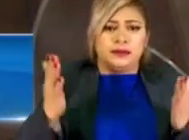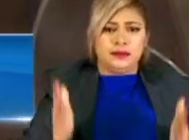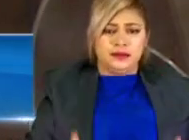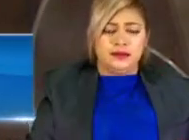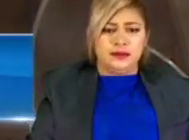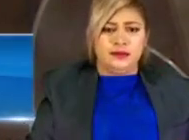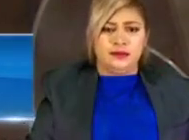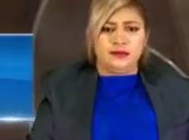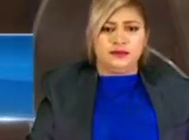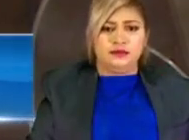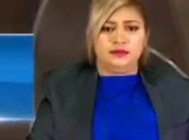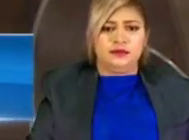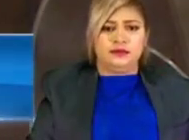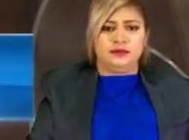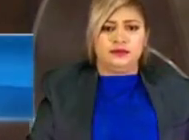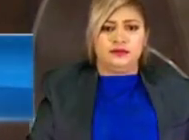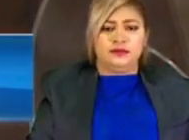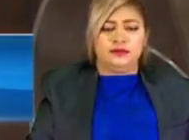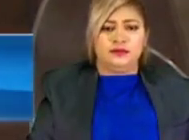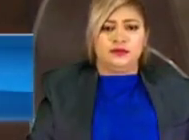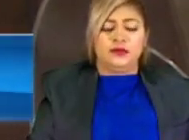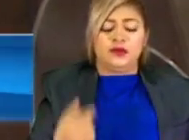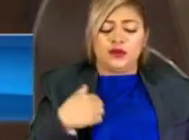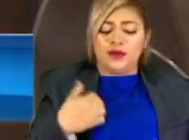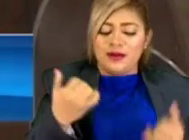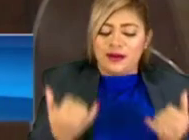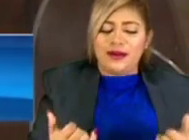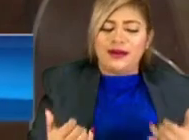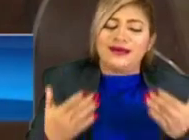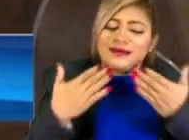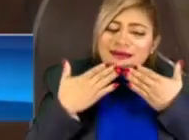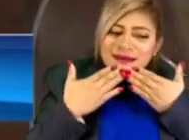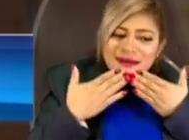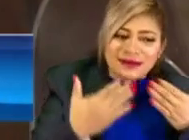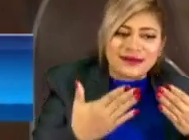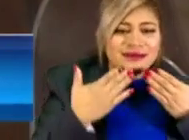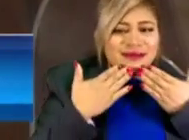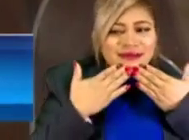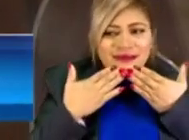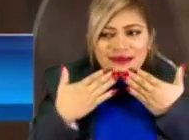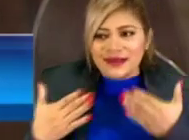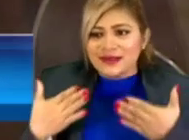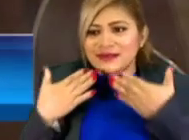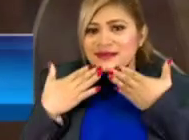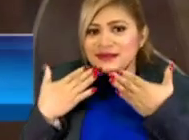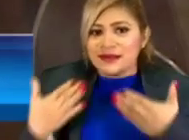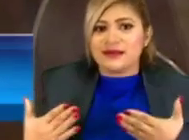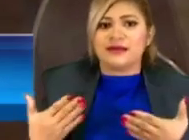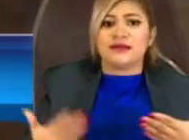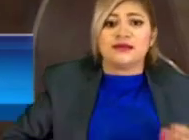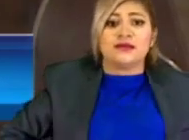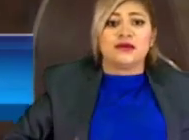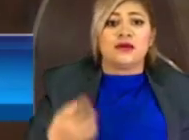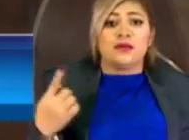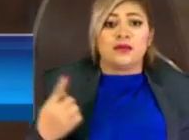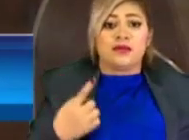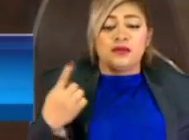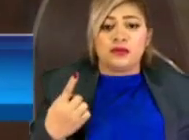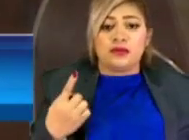Finalmente, quiero agradecer a los servidores públicos que de manera voluntaria